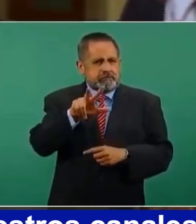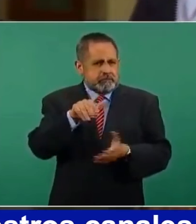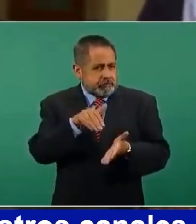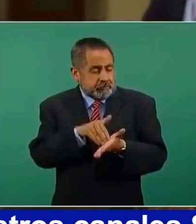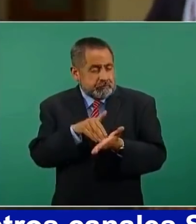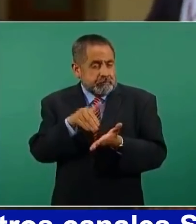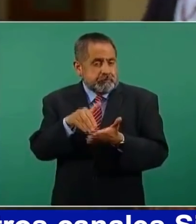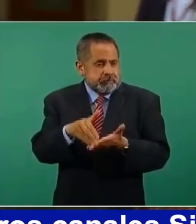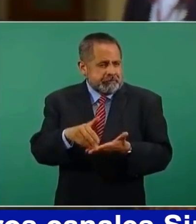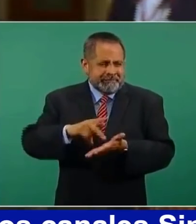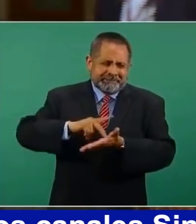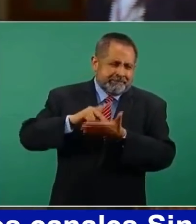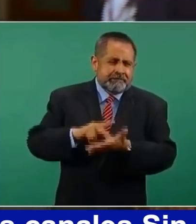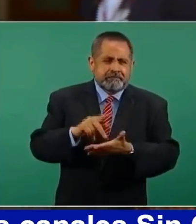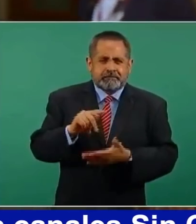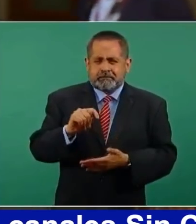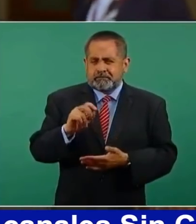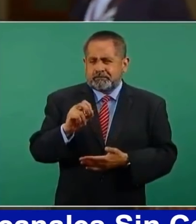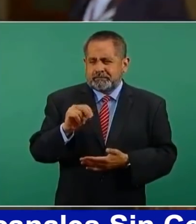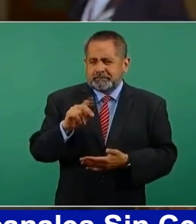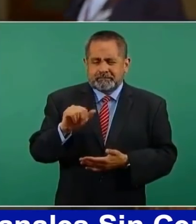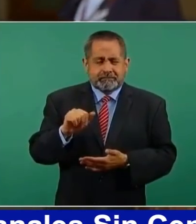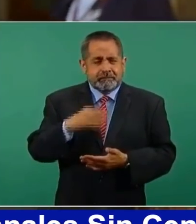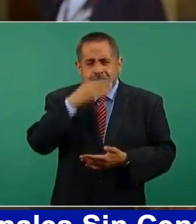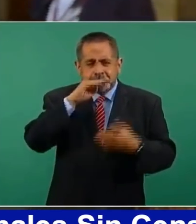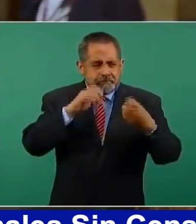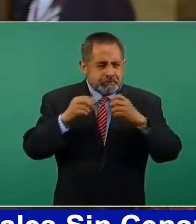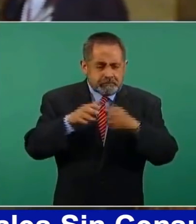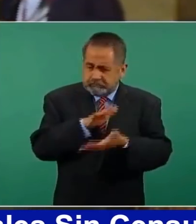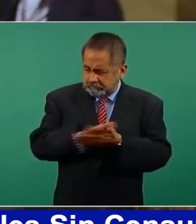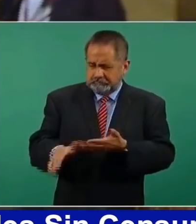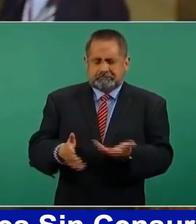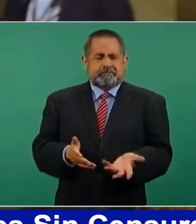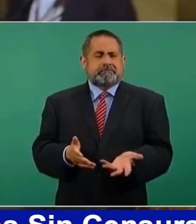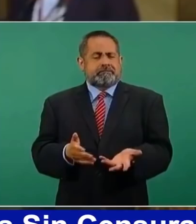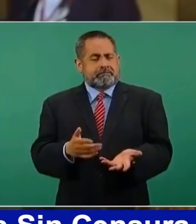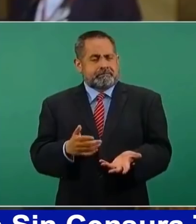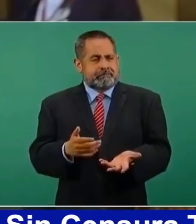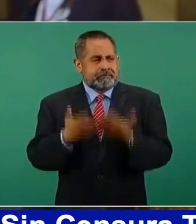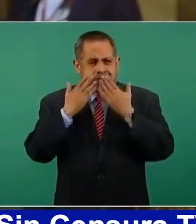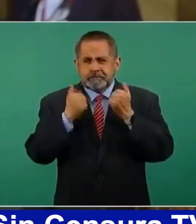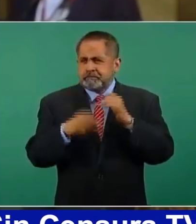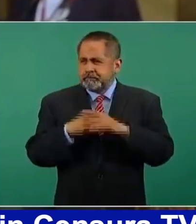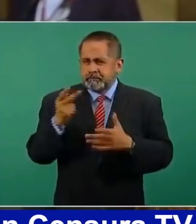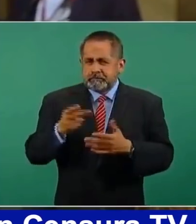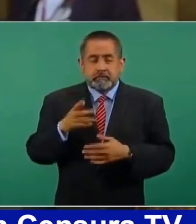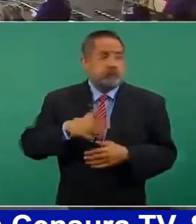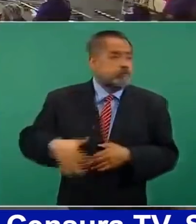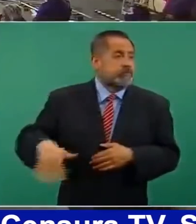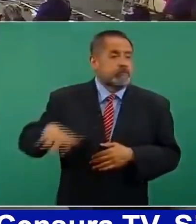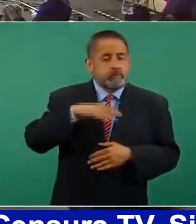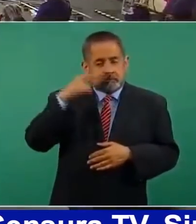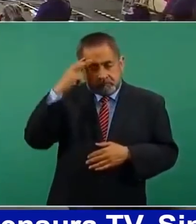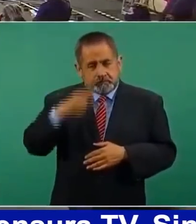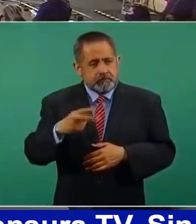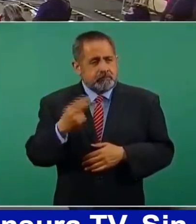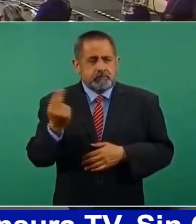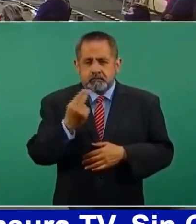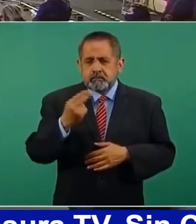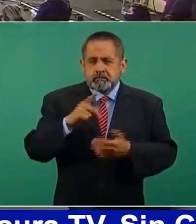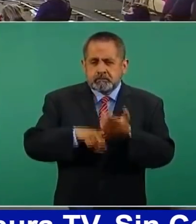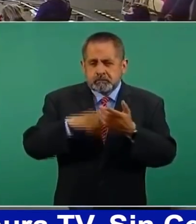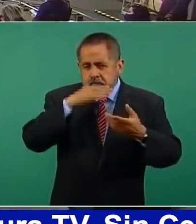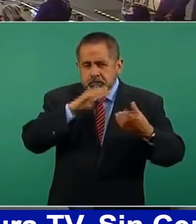millones de toneladas de maíz, hay escasez cuando la demanda nacional de maíz de consumo